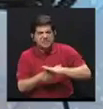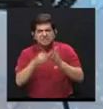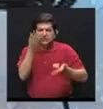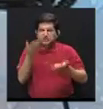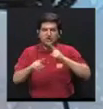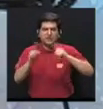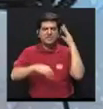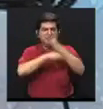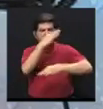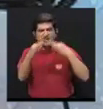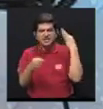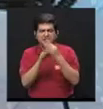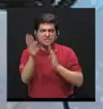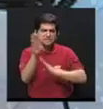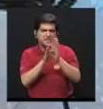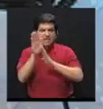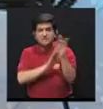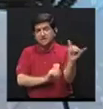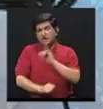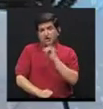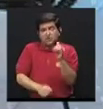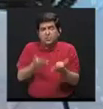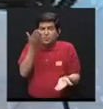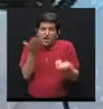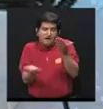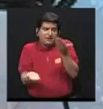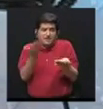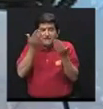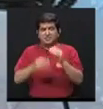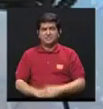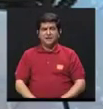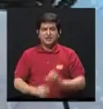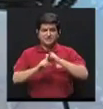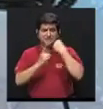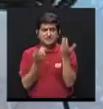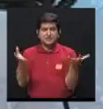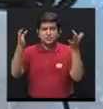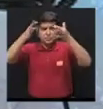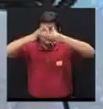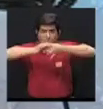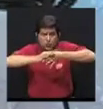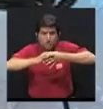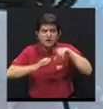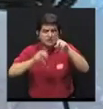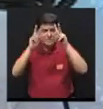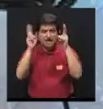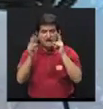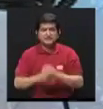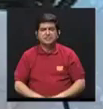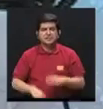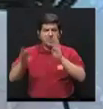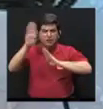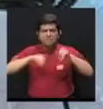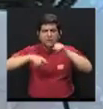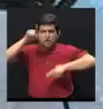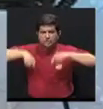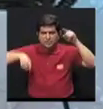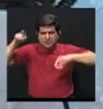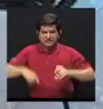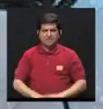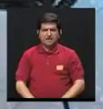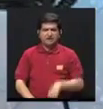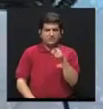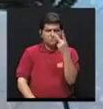de desarrollo también que se juntan en este tema de la biodiversidad. Uh-huh. ¿Cómo miras